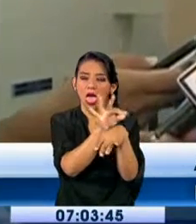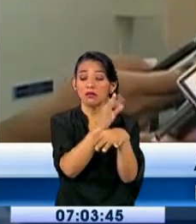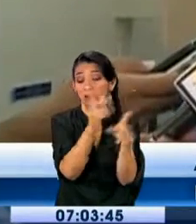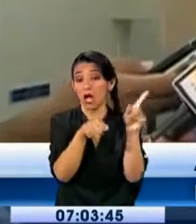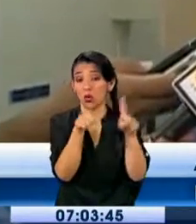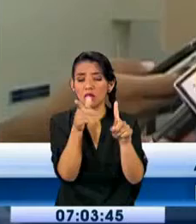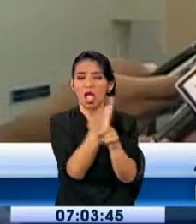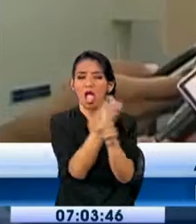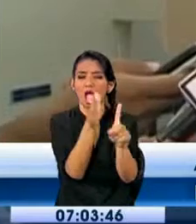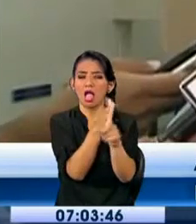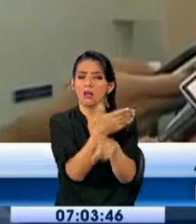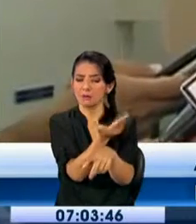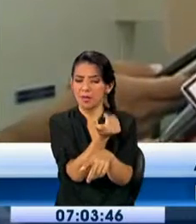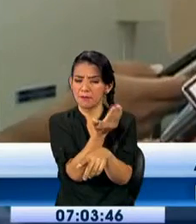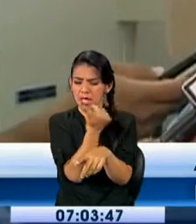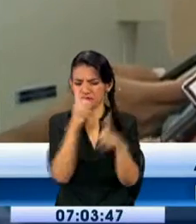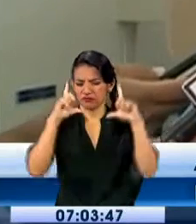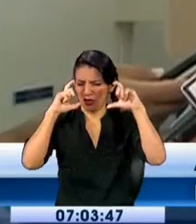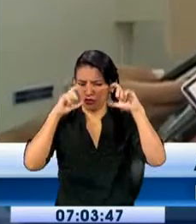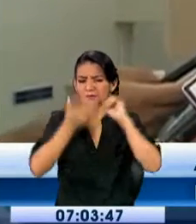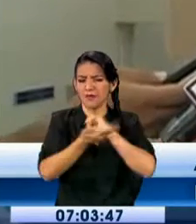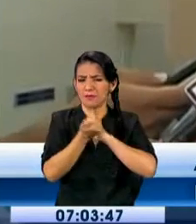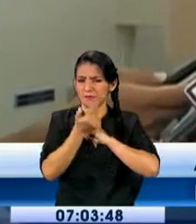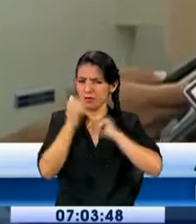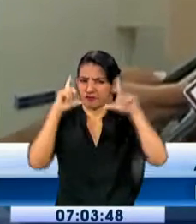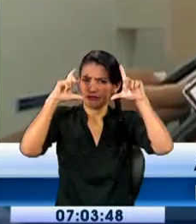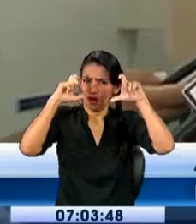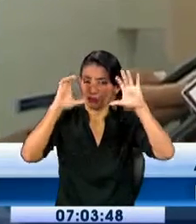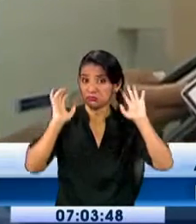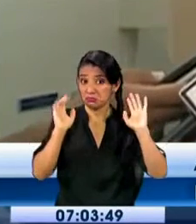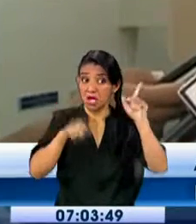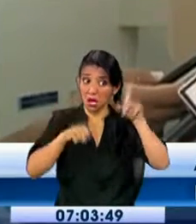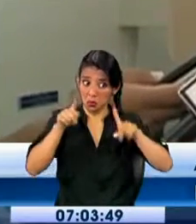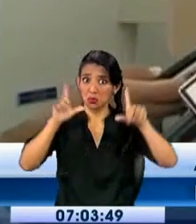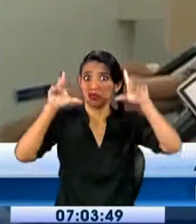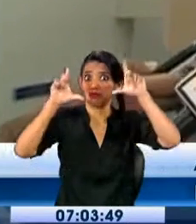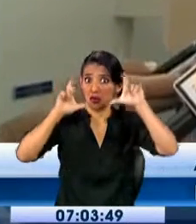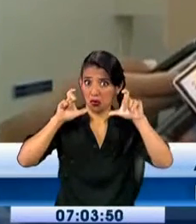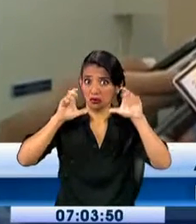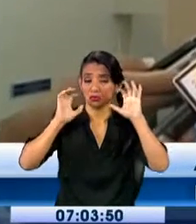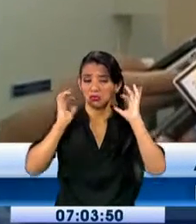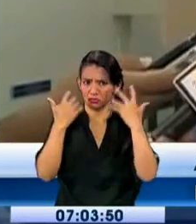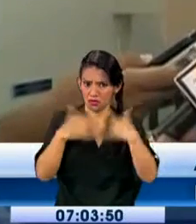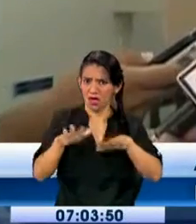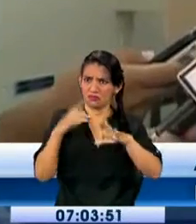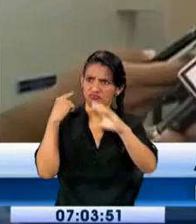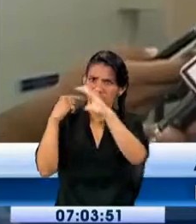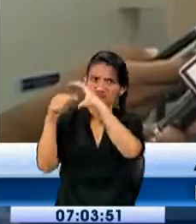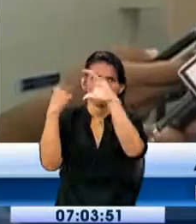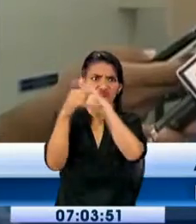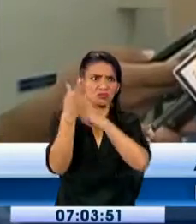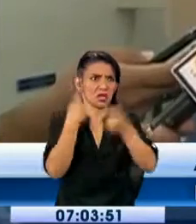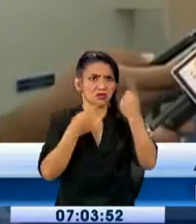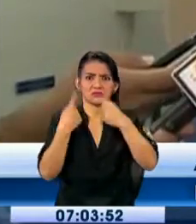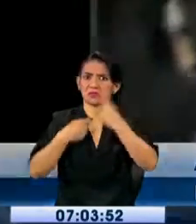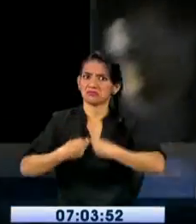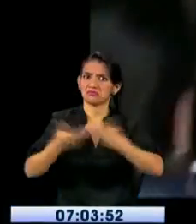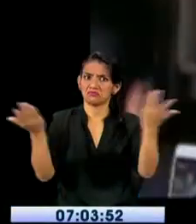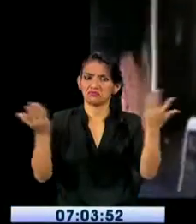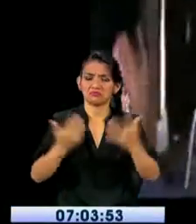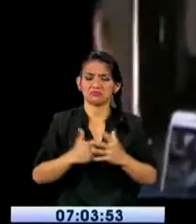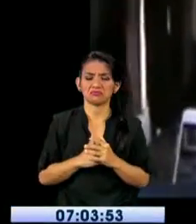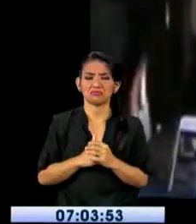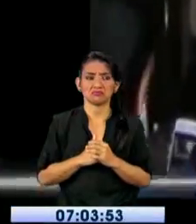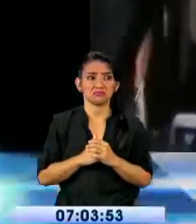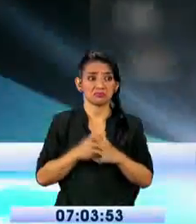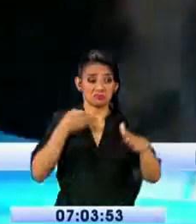engaños, solicitarles que se realicen tomas fotográficas, que sean remitidas, o les tomaban fotografías y eran remitidas y distribuidas a través de las redes sociales. En